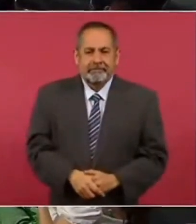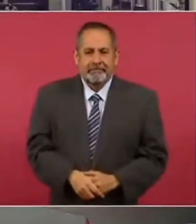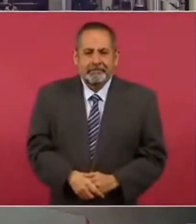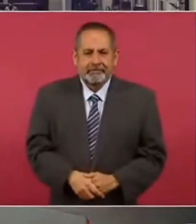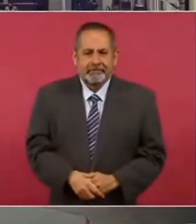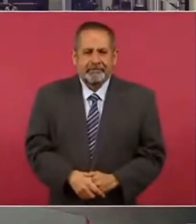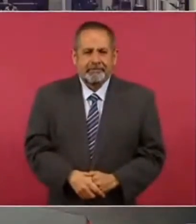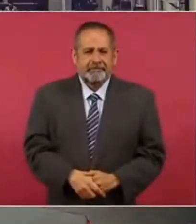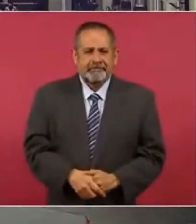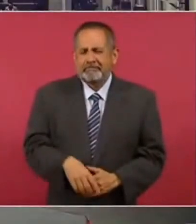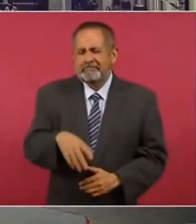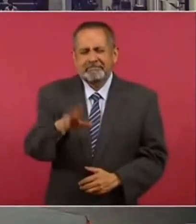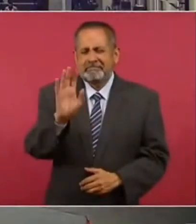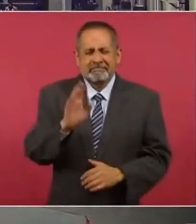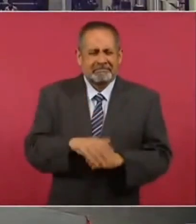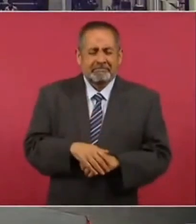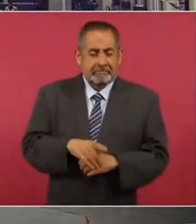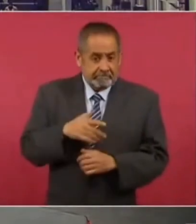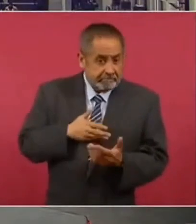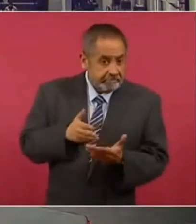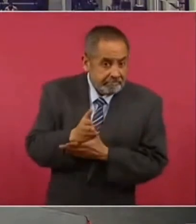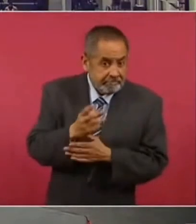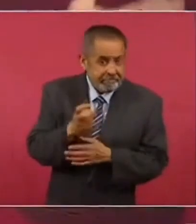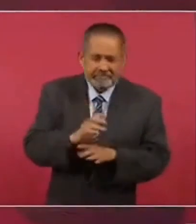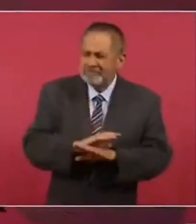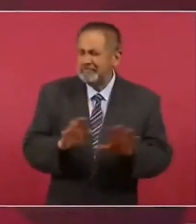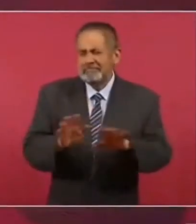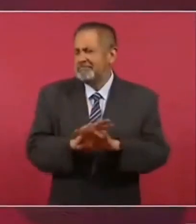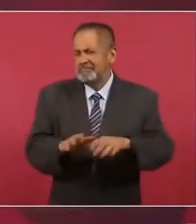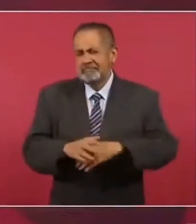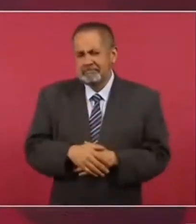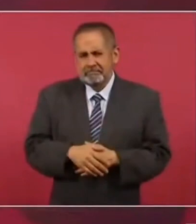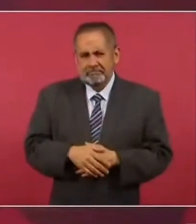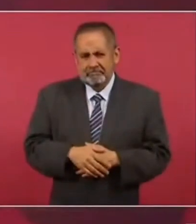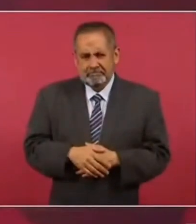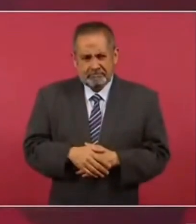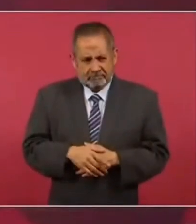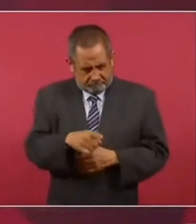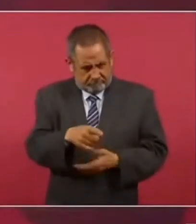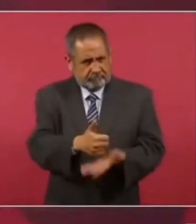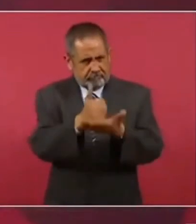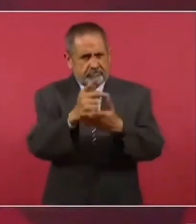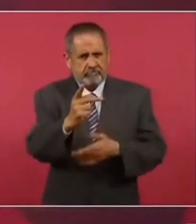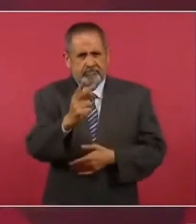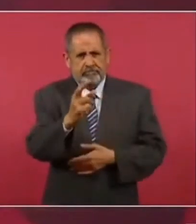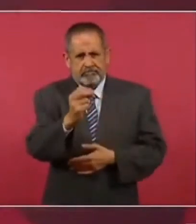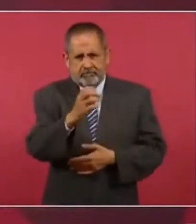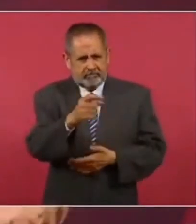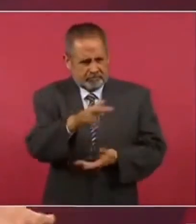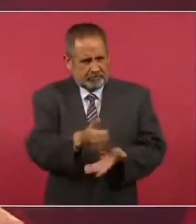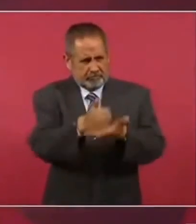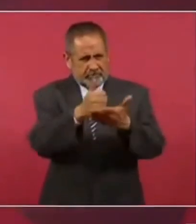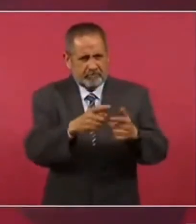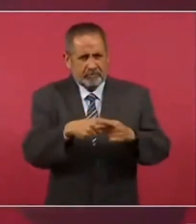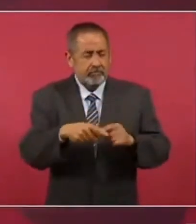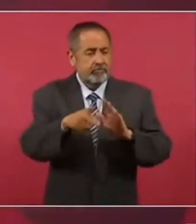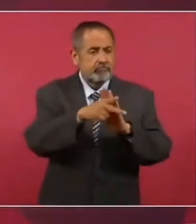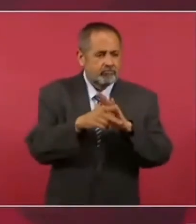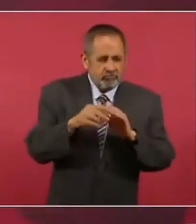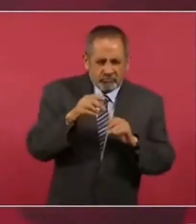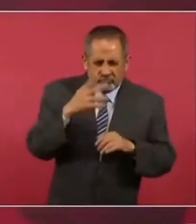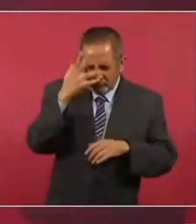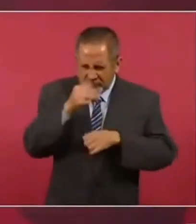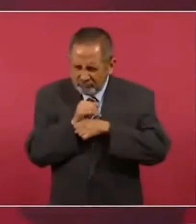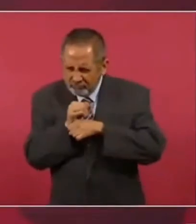no que nos vamos a meter en eso no deberían de ayudar al proceso los periodistas son millones